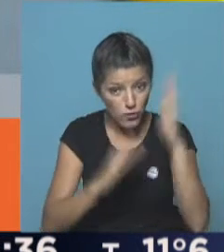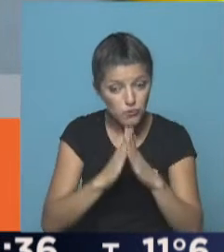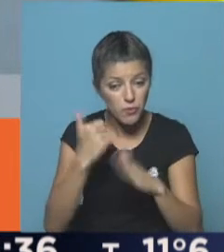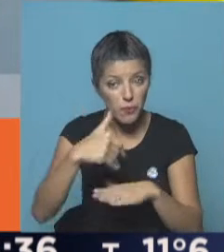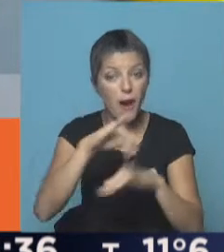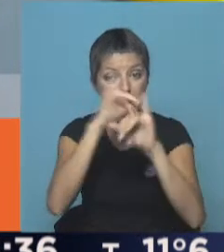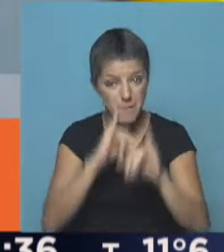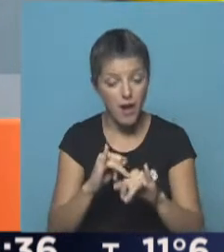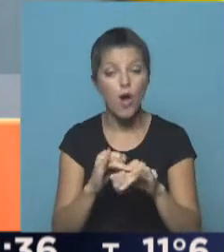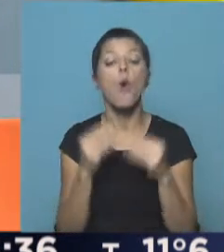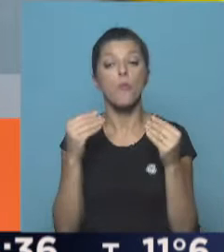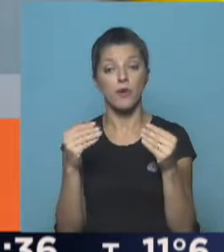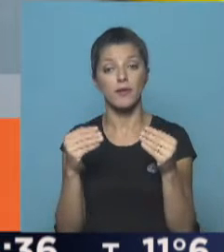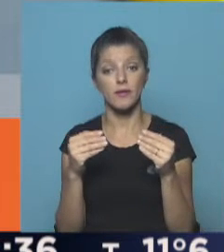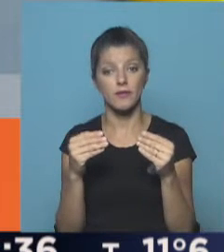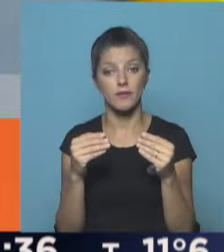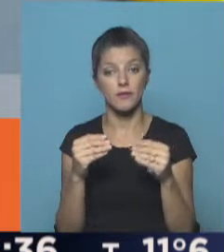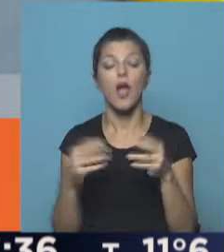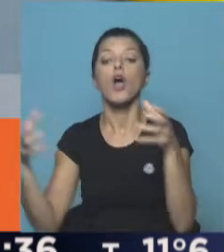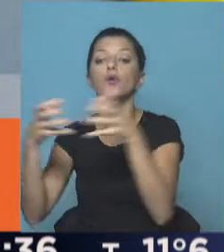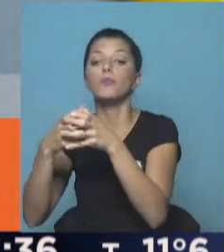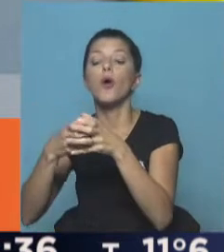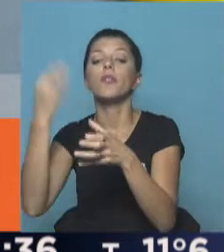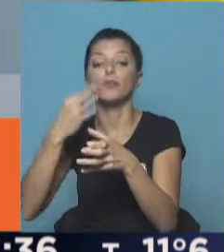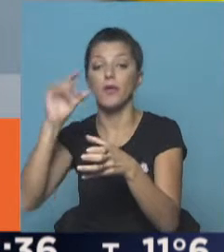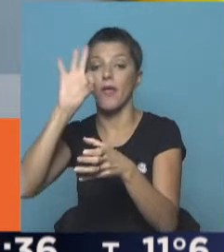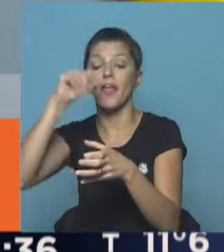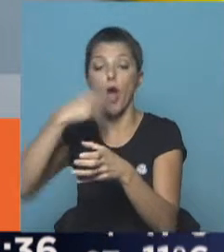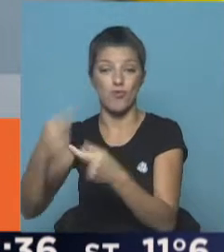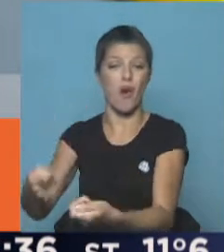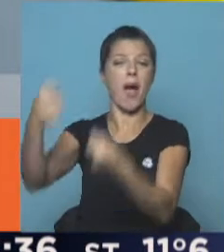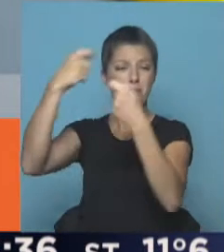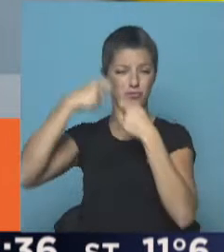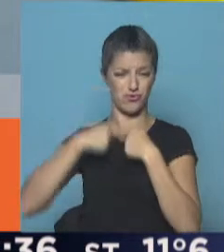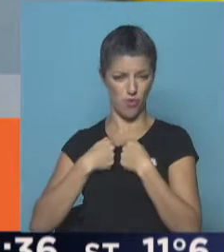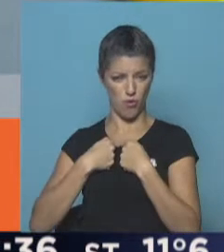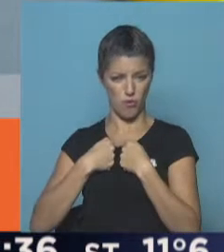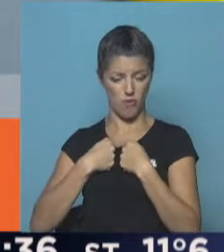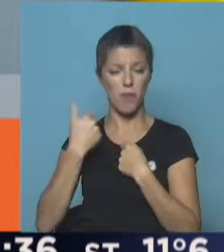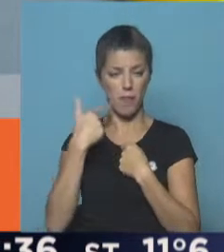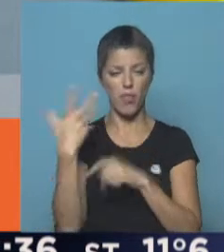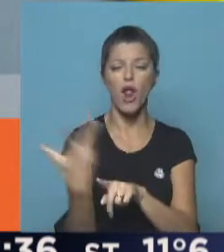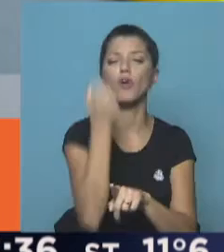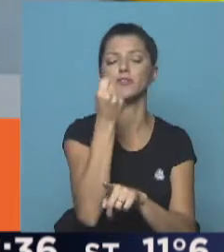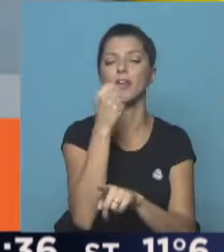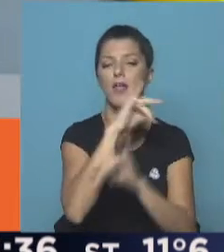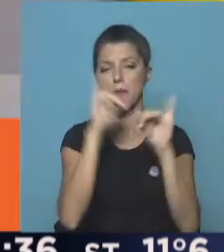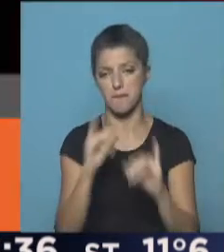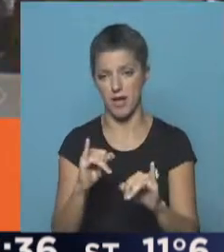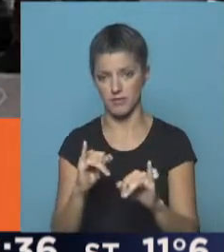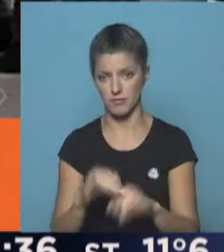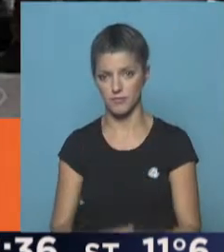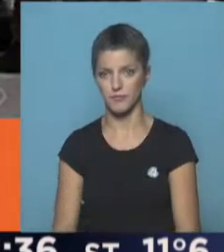los colombianos del Consejo de Seguridad de Naciones Unidas para lograr lo que hemos logrado hasta este